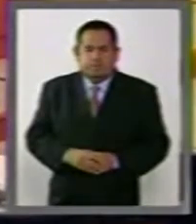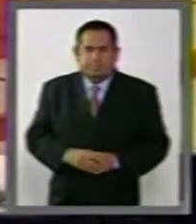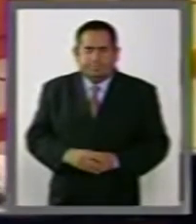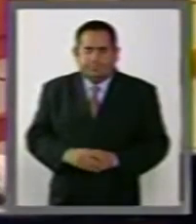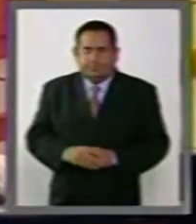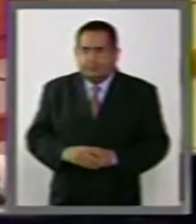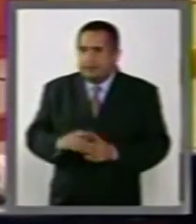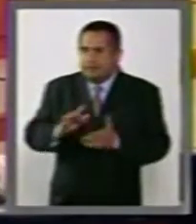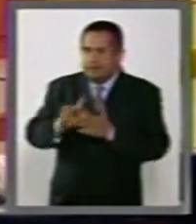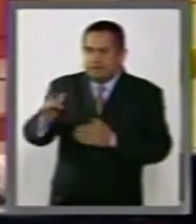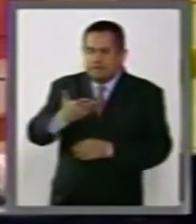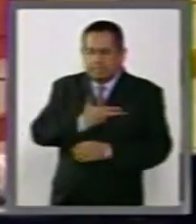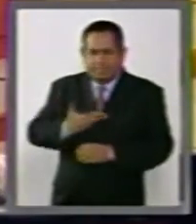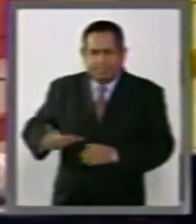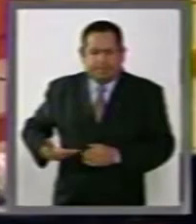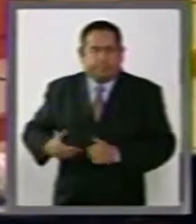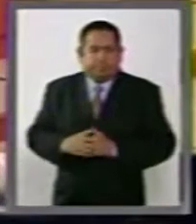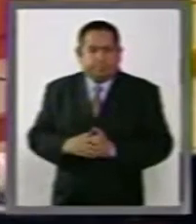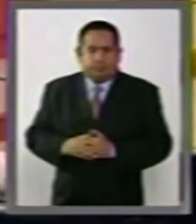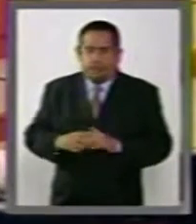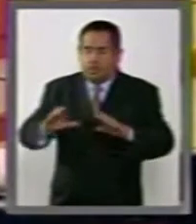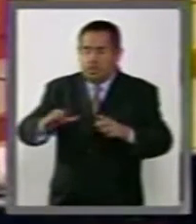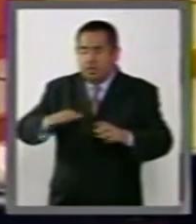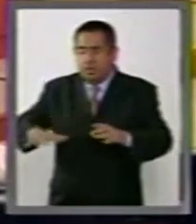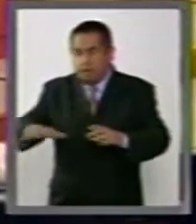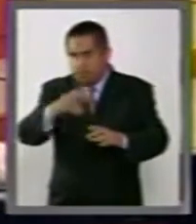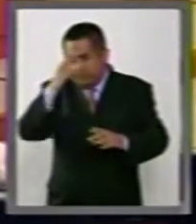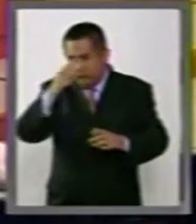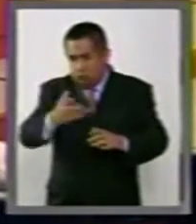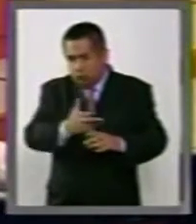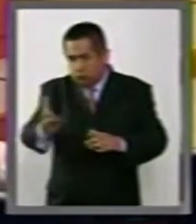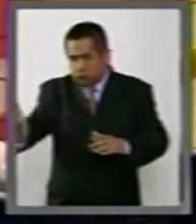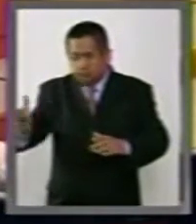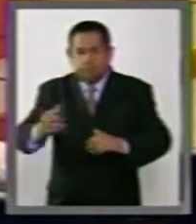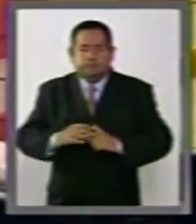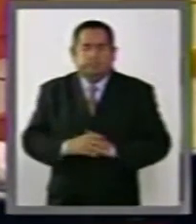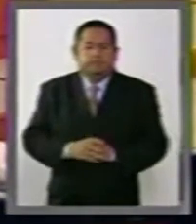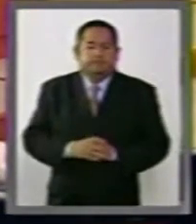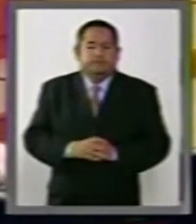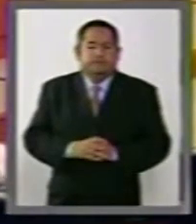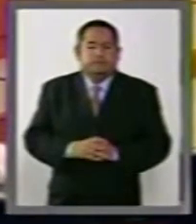Gracias, presidente. Al pueblo de México.